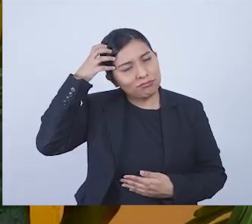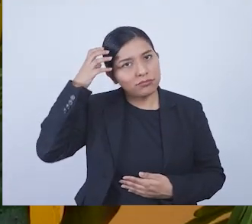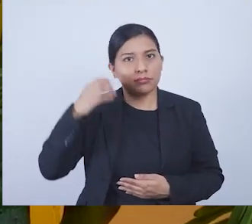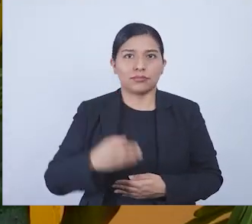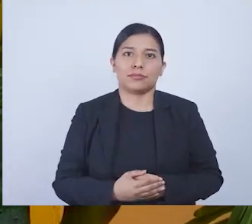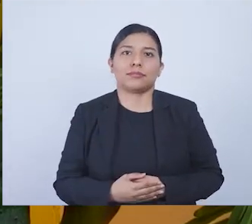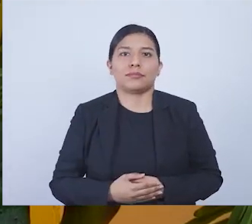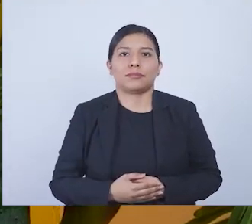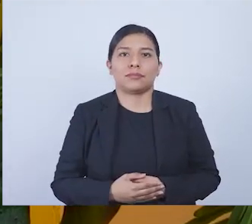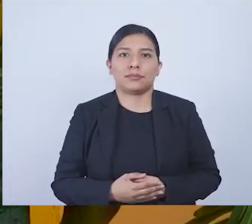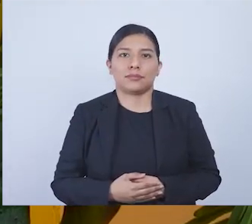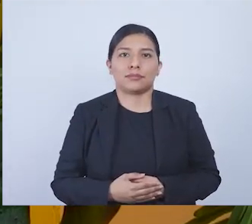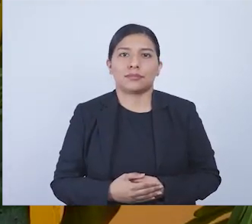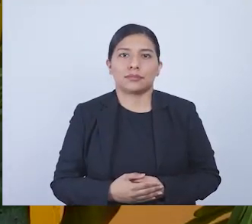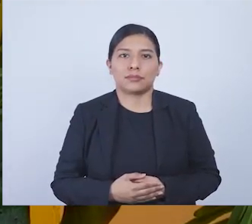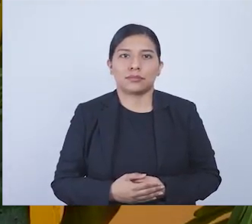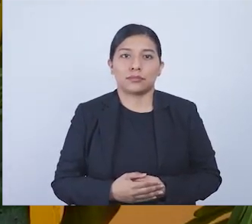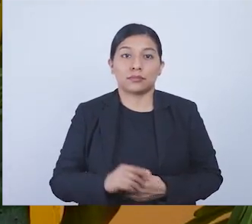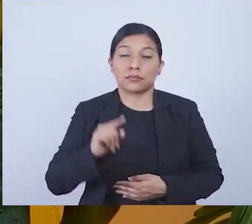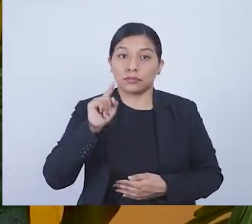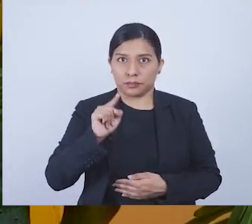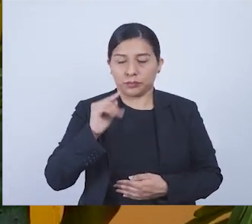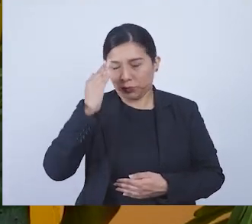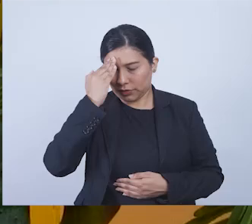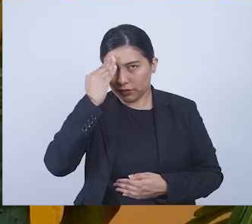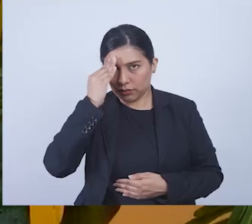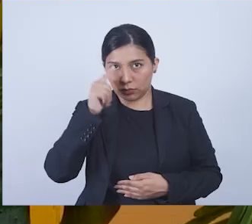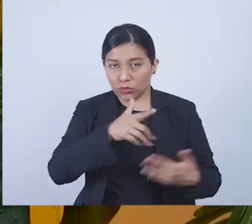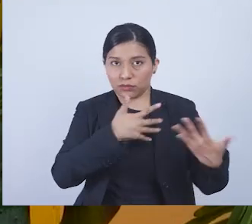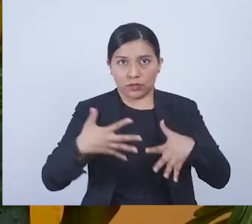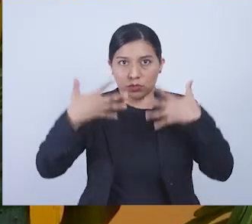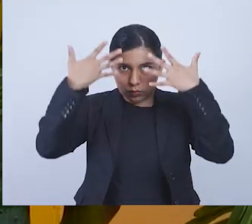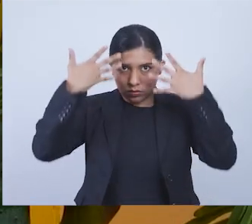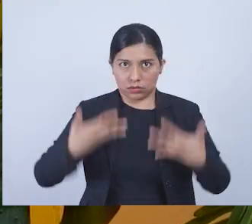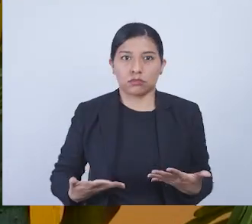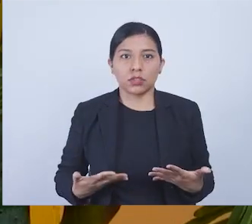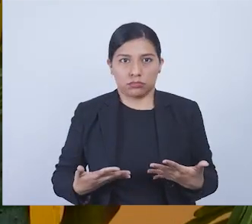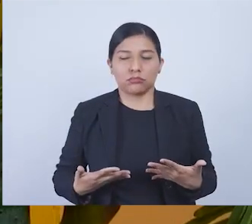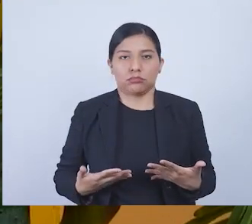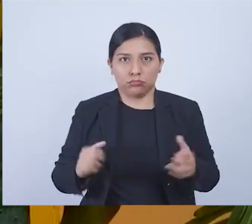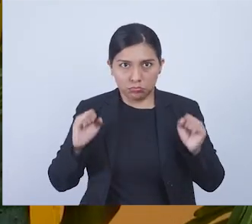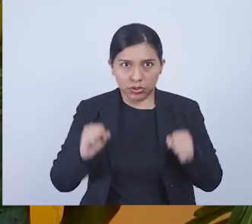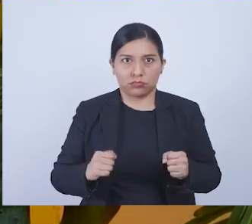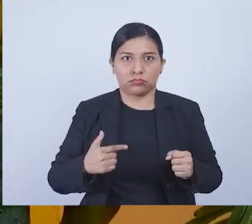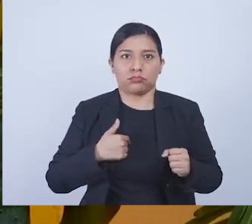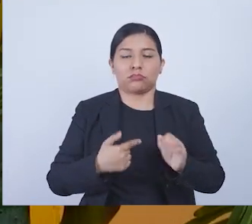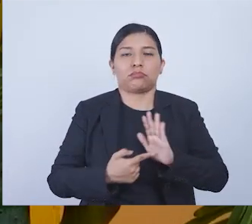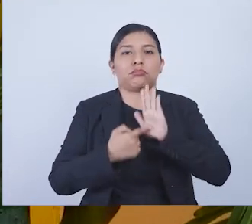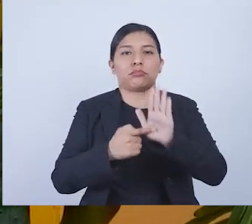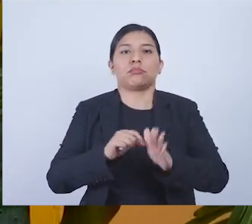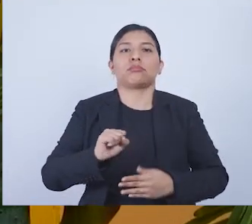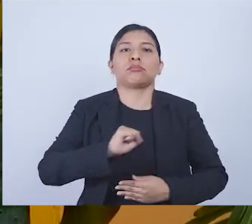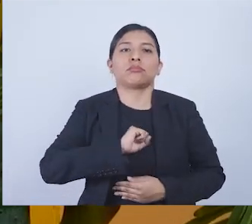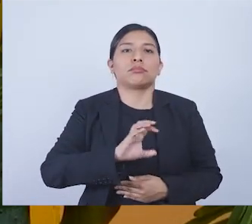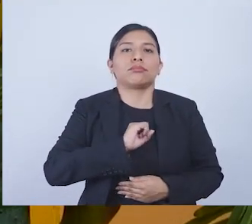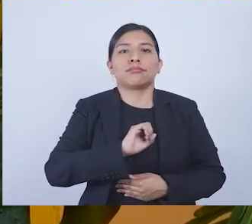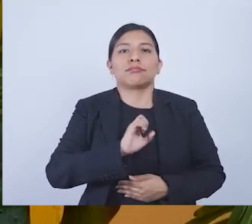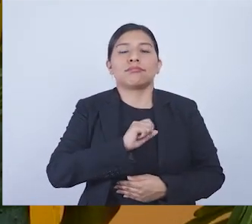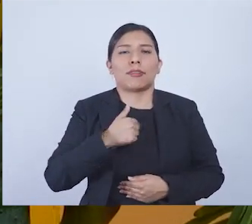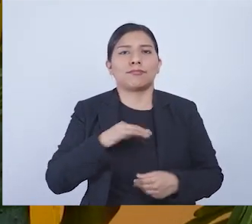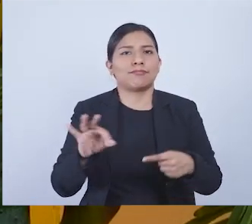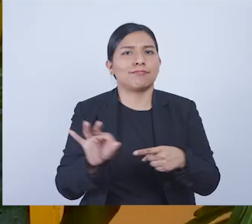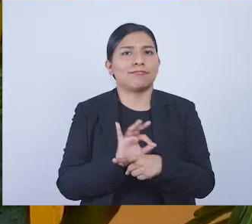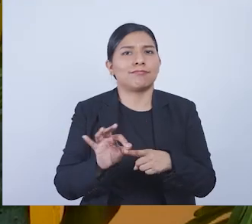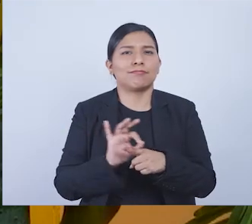él. Es algo maravilloso. Sabemos que la actividad física aeróbica pues, va a estimular mi corazón y con eso voy a hacerlo más eficiente,